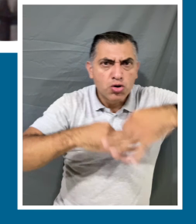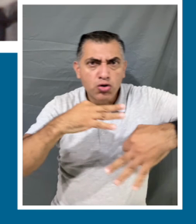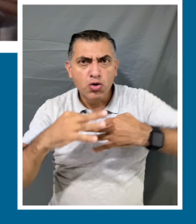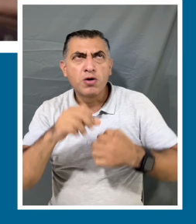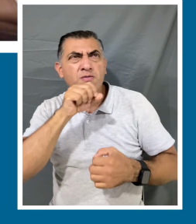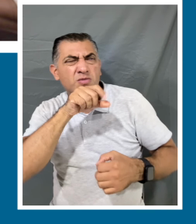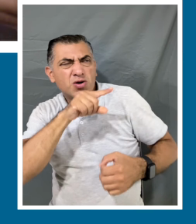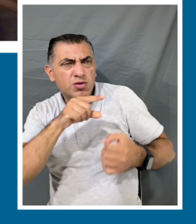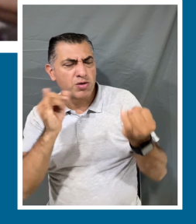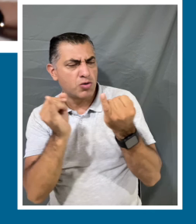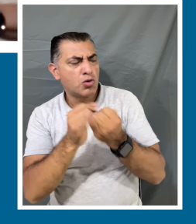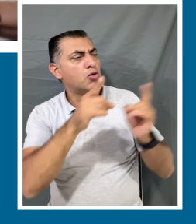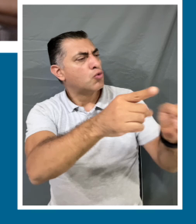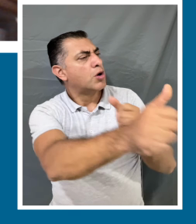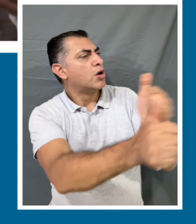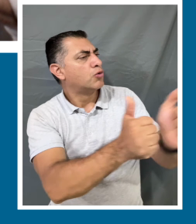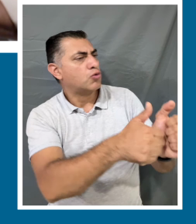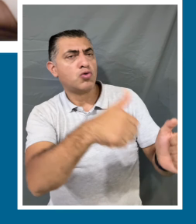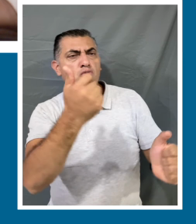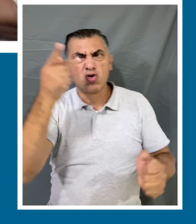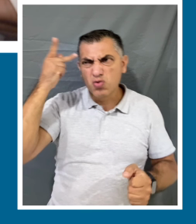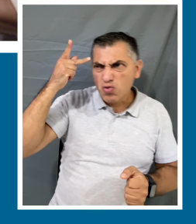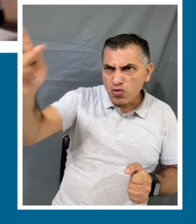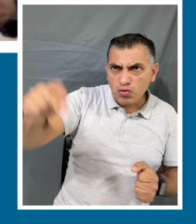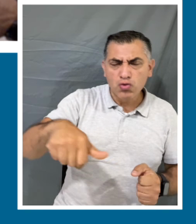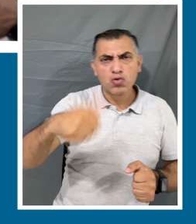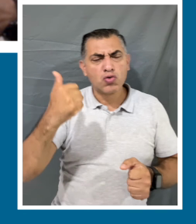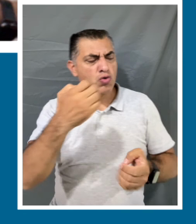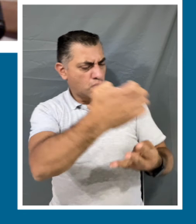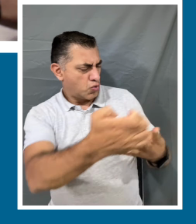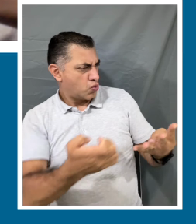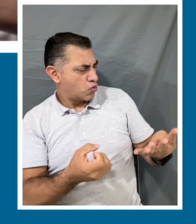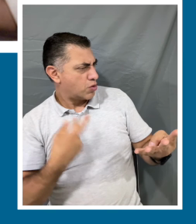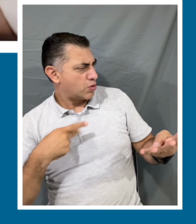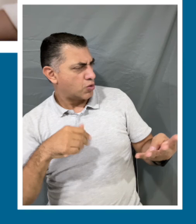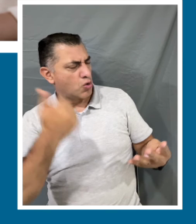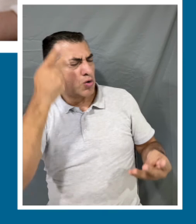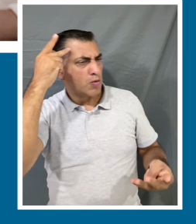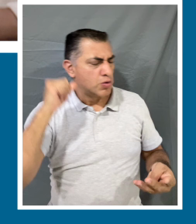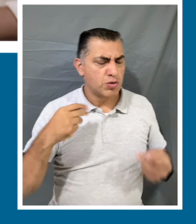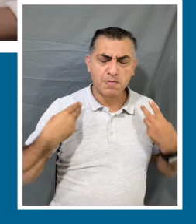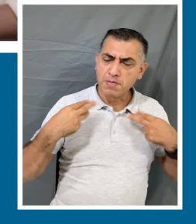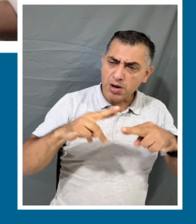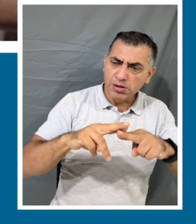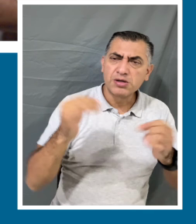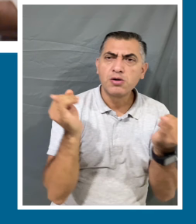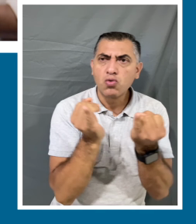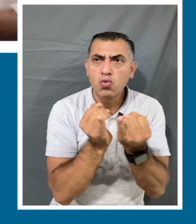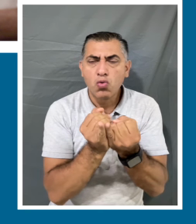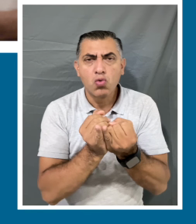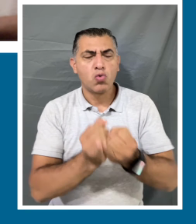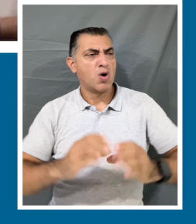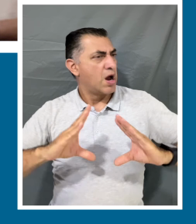él mismo constituyó a unos Apóstoles a otros profetas a otros evangelistas y a otros pastores y maestros a fin de